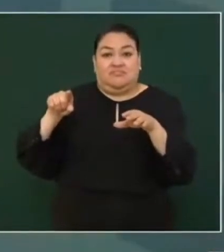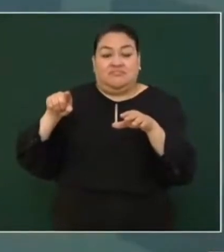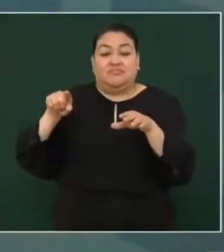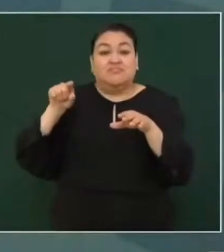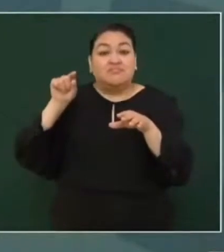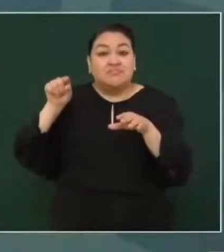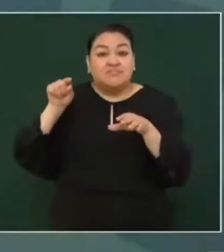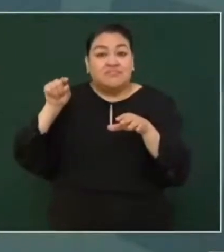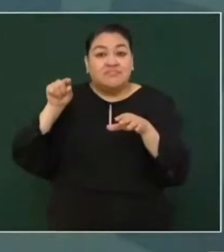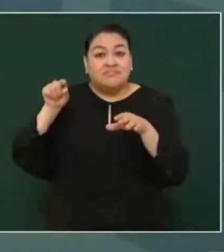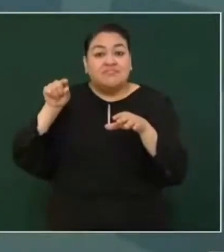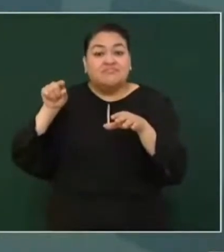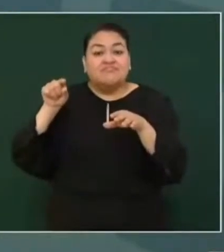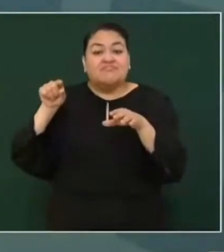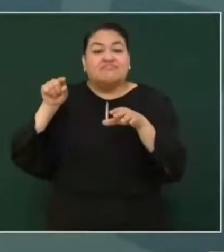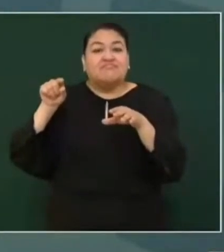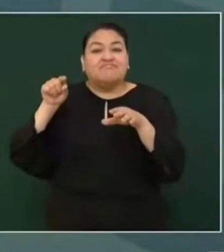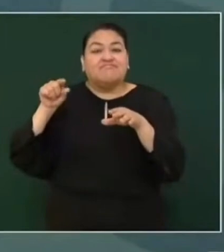tienen